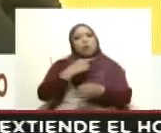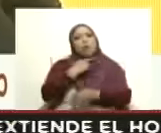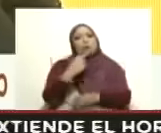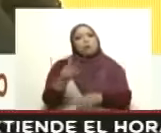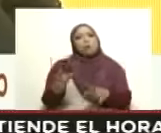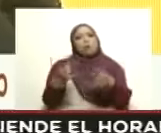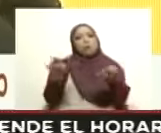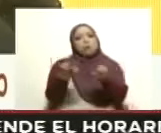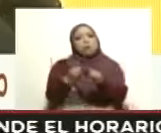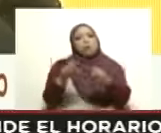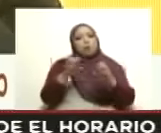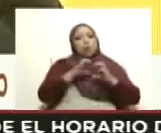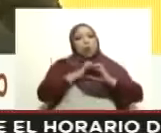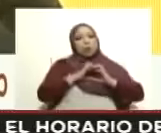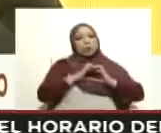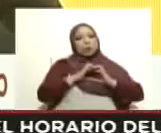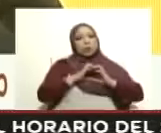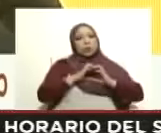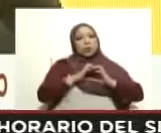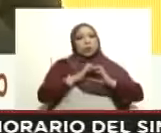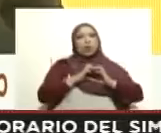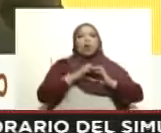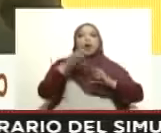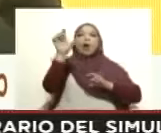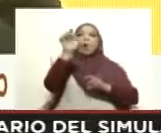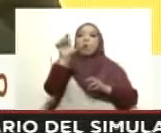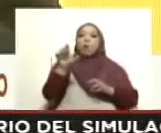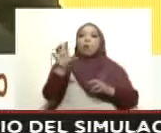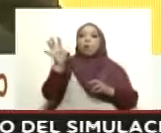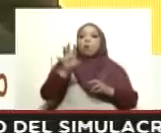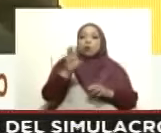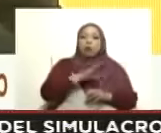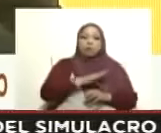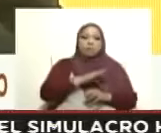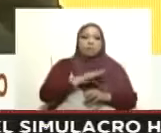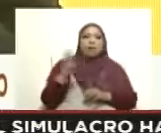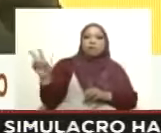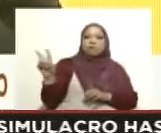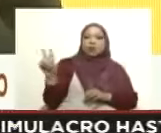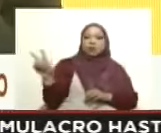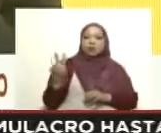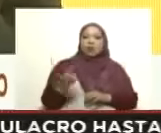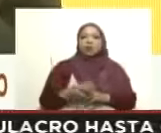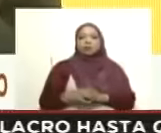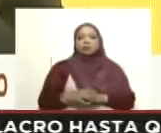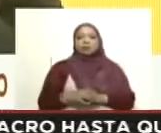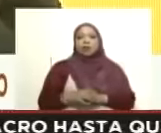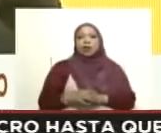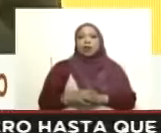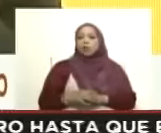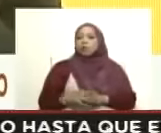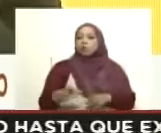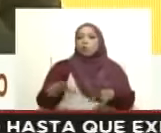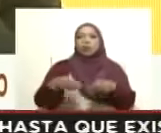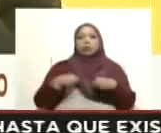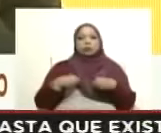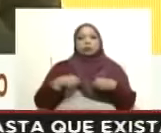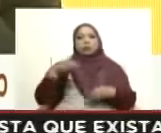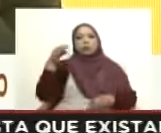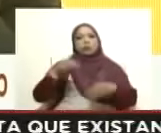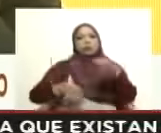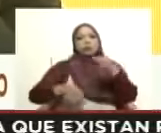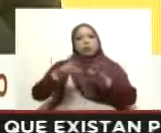y con un solo corazón la guayana esquiva es de Venezuela rechazamos El laudo arbitral ladrón